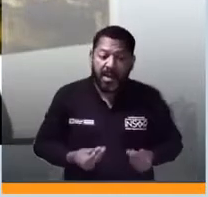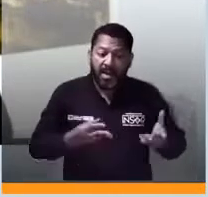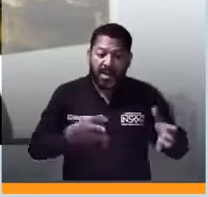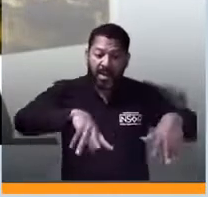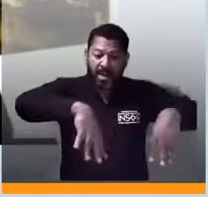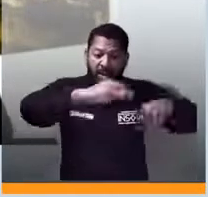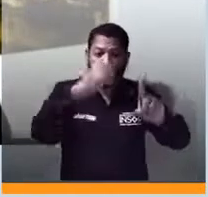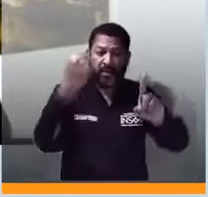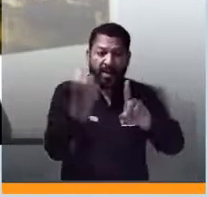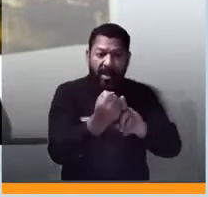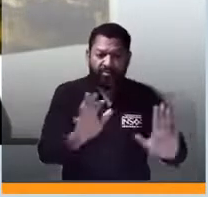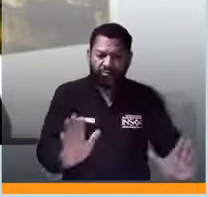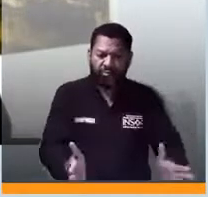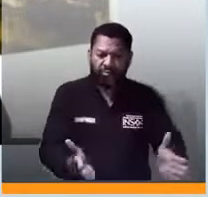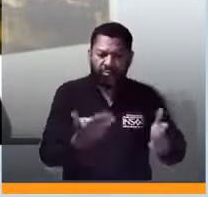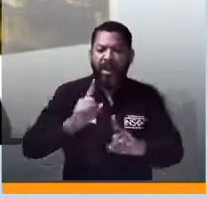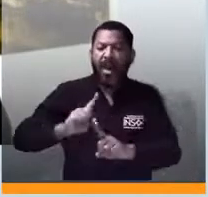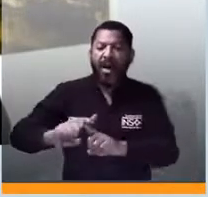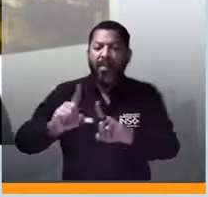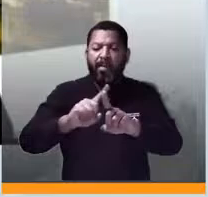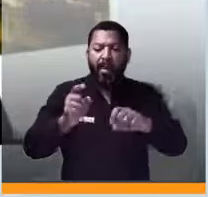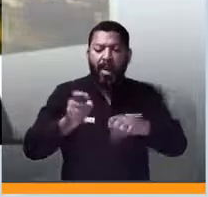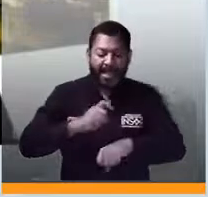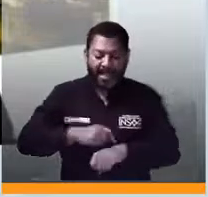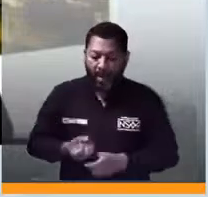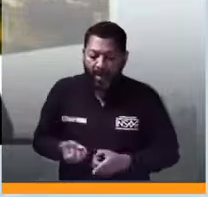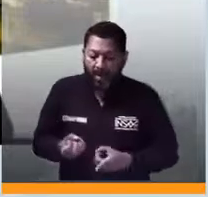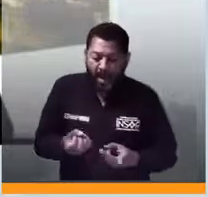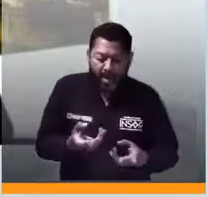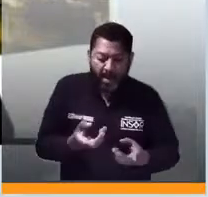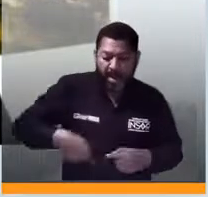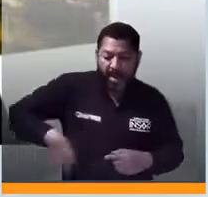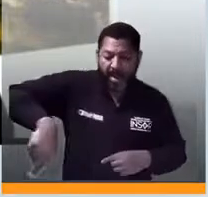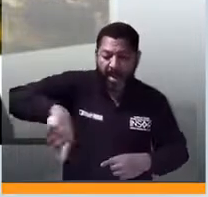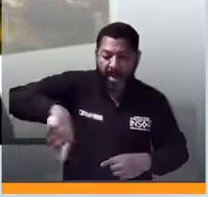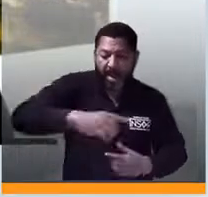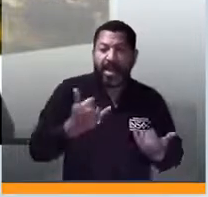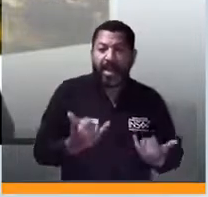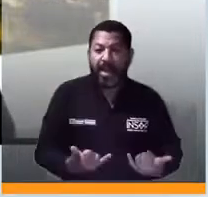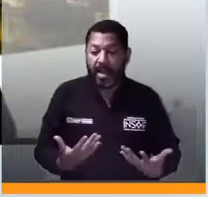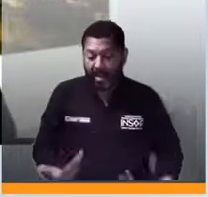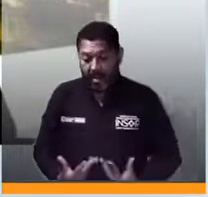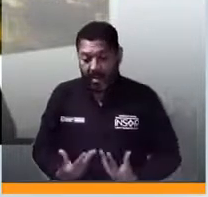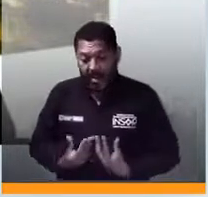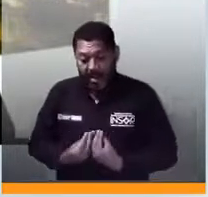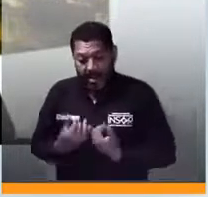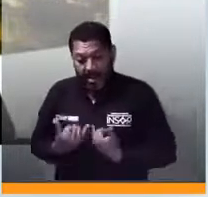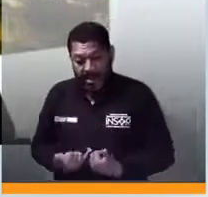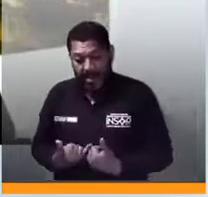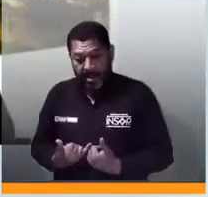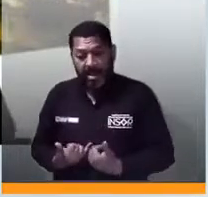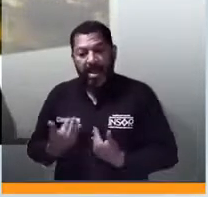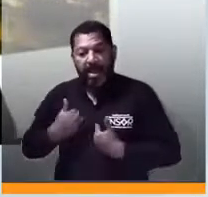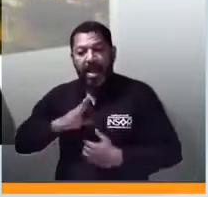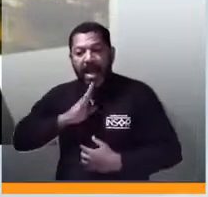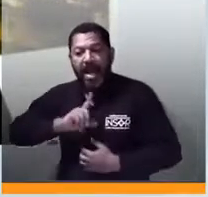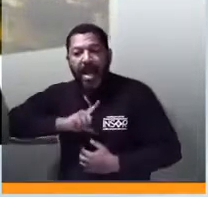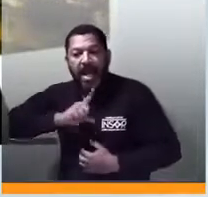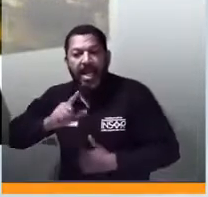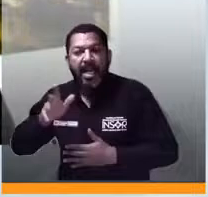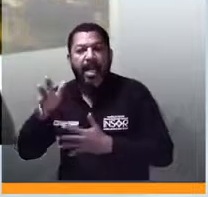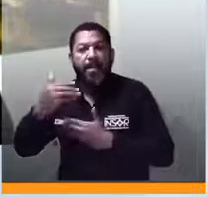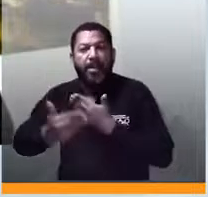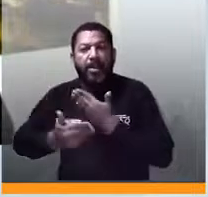sociedad en diferentes momentos y que nos deben permitir a nosotros ser cada día más líderes de nuestro proceso de